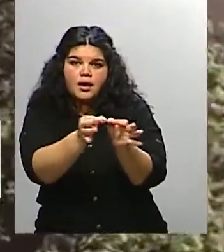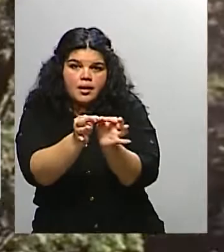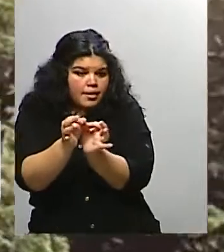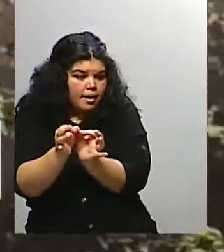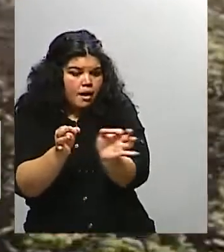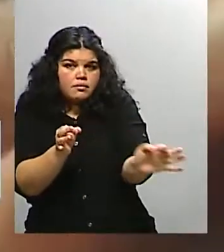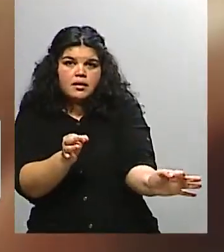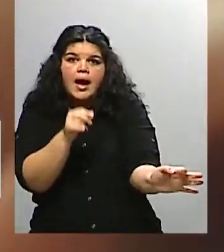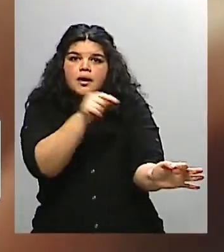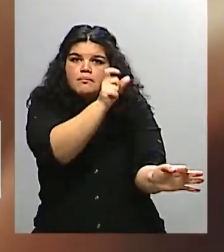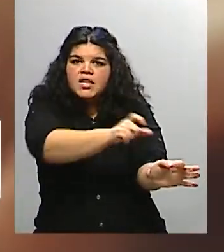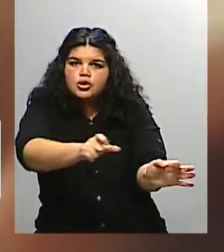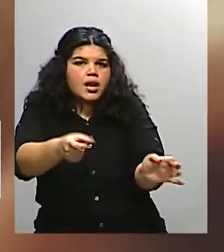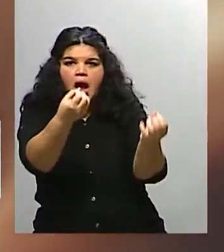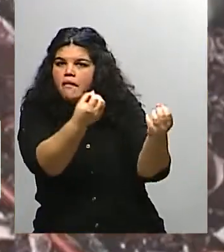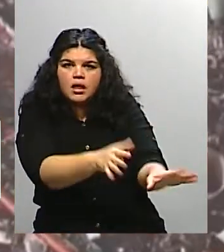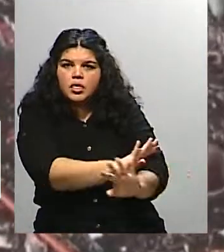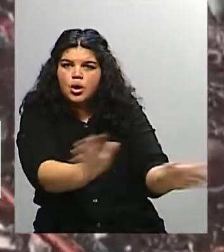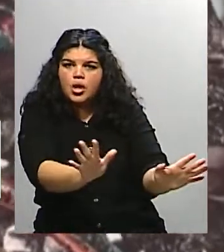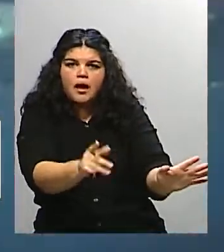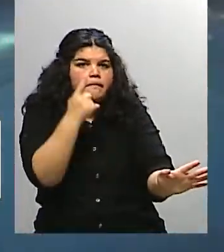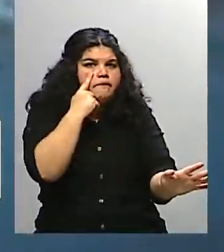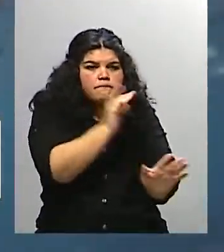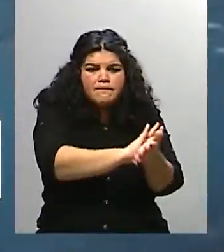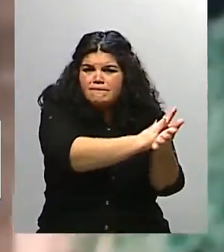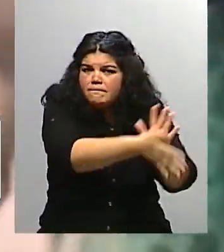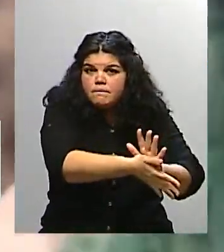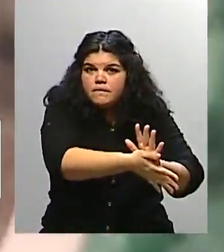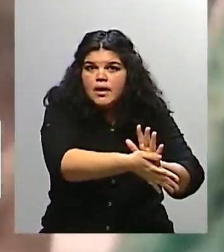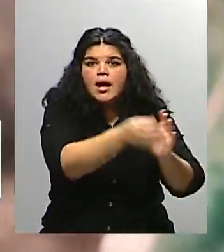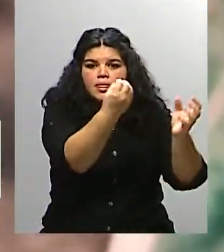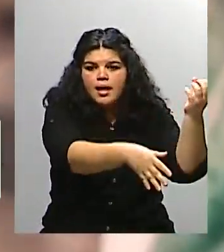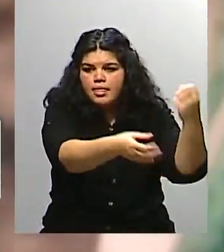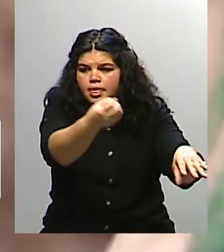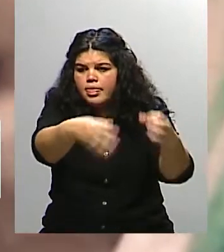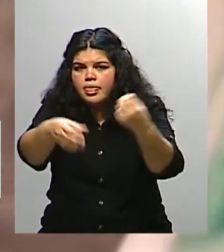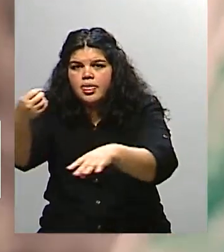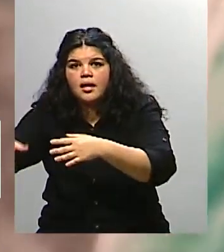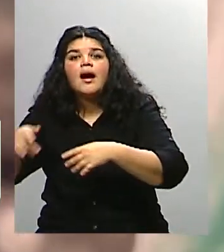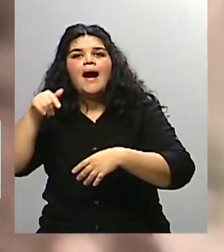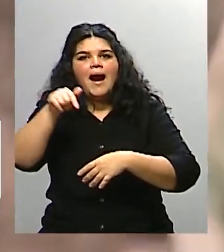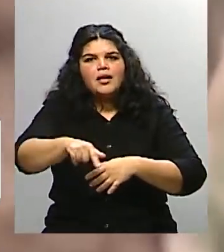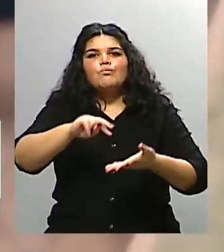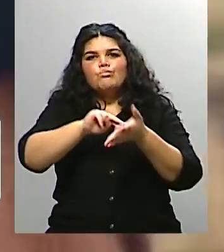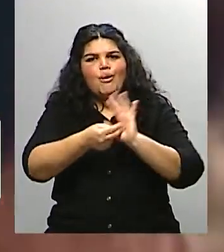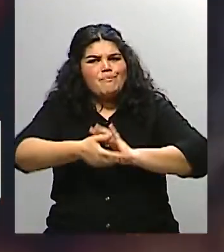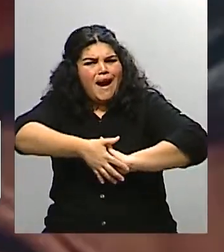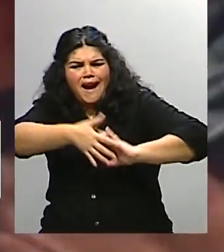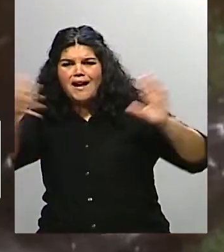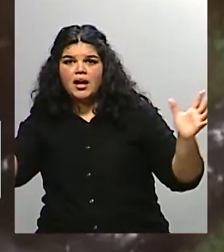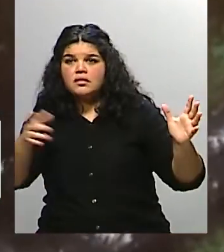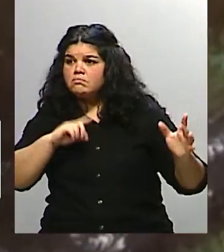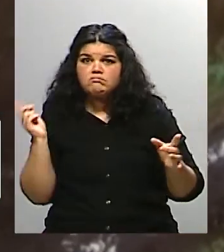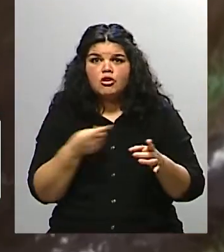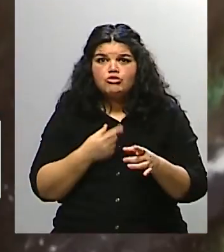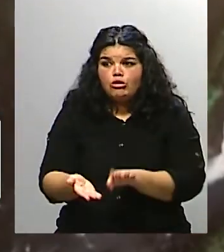estos territorios. Ahí ya se empieza a entender cuál es la dimensión del problema. Lo que yo creería es que no